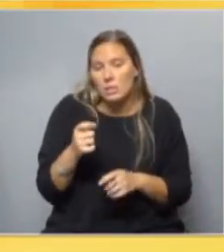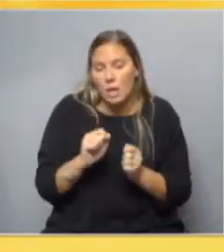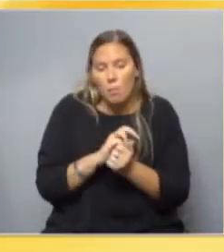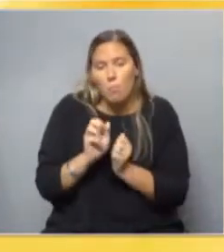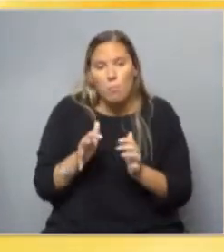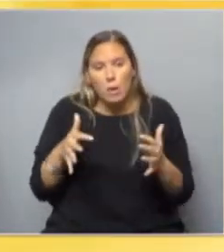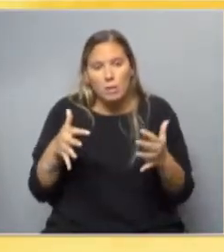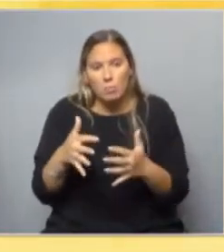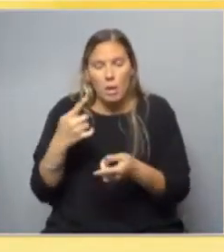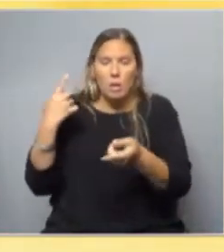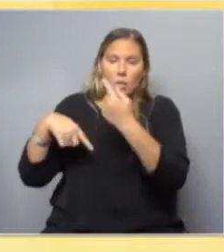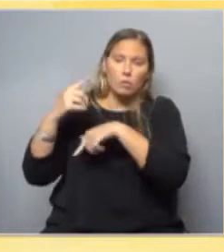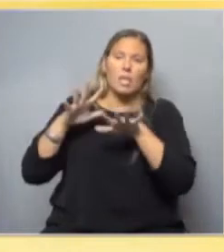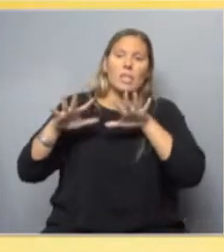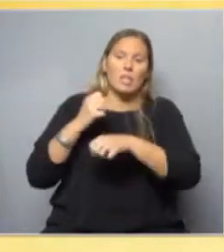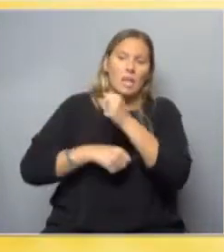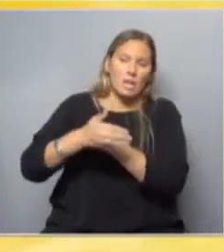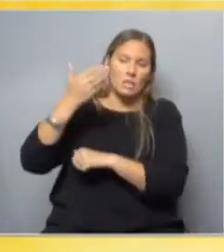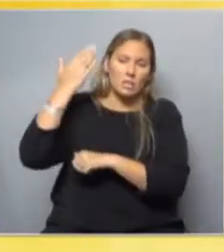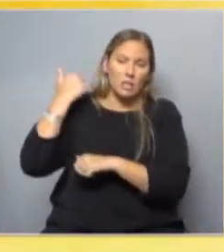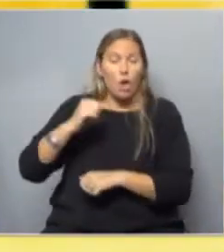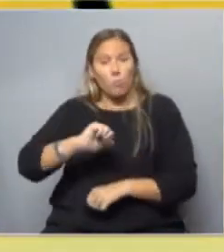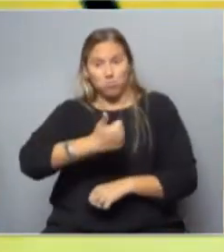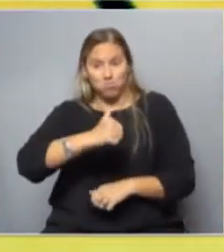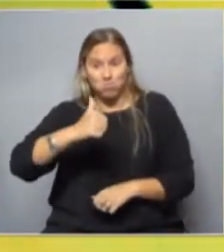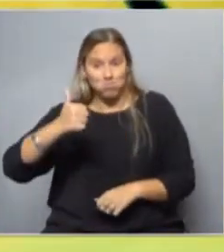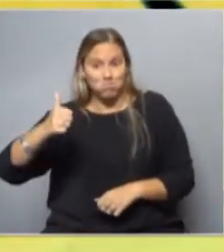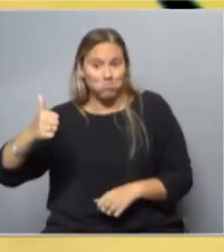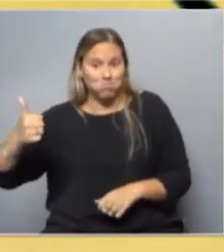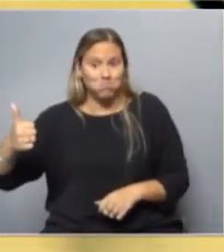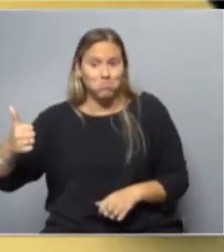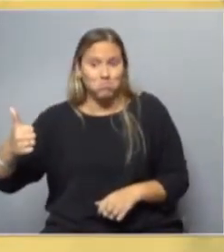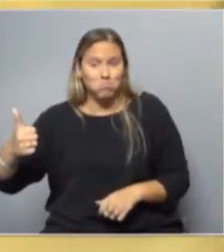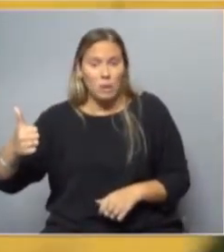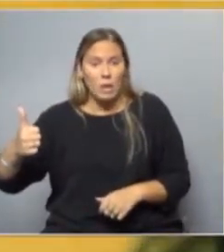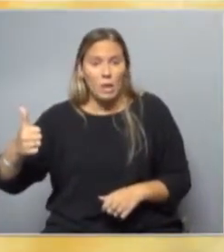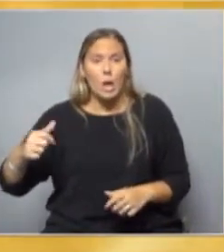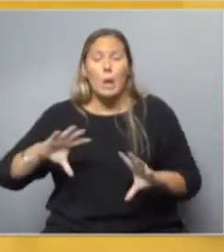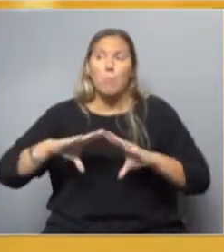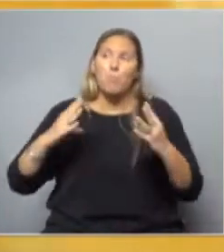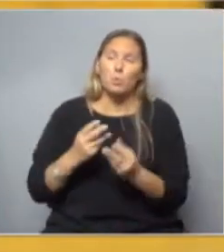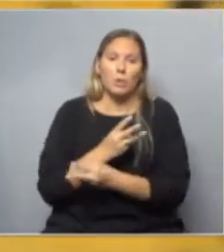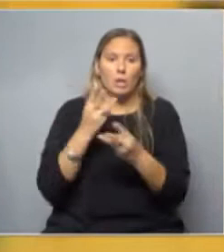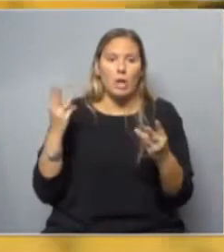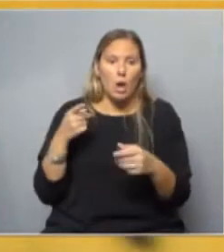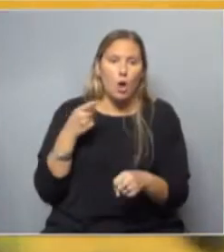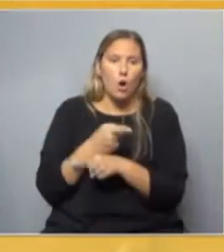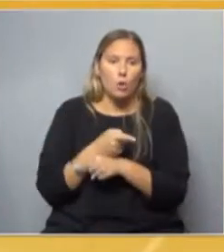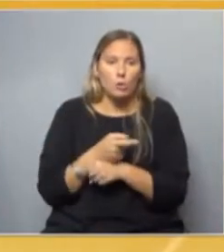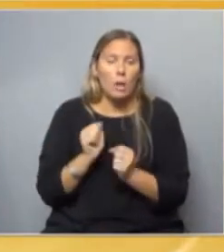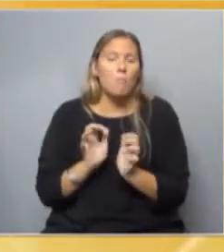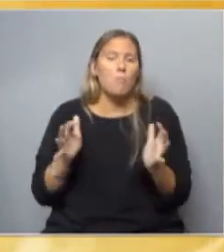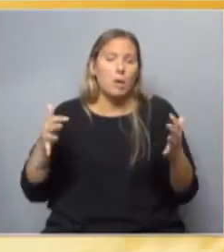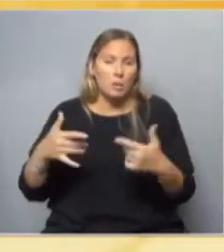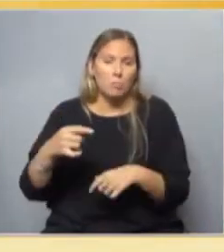COVID hizo como retroceder 10 años en lo que es los logros que estaba realizando el mundo para combatir esta pandemia,